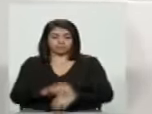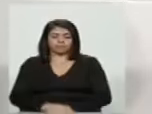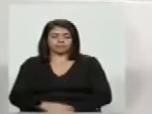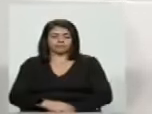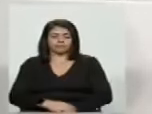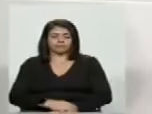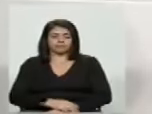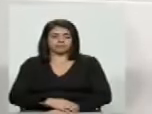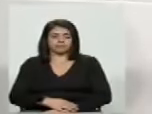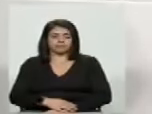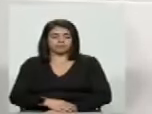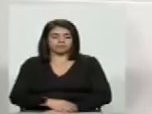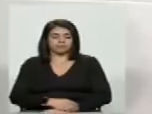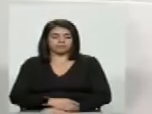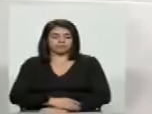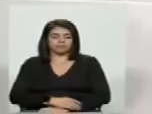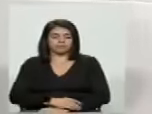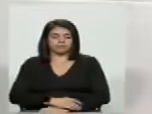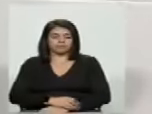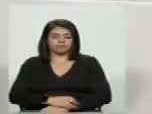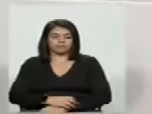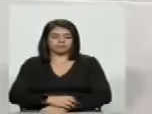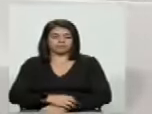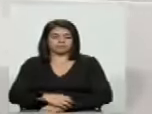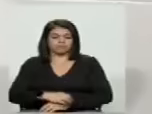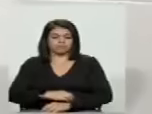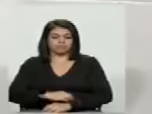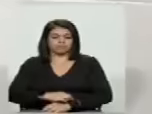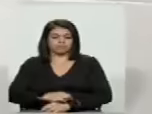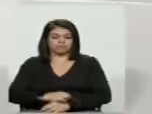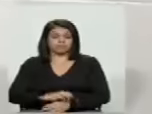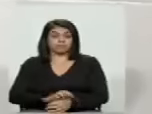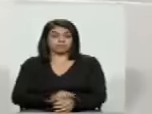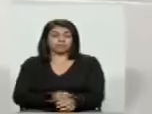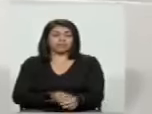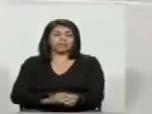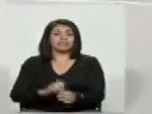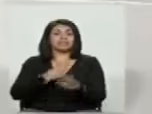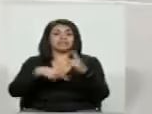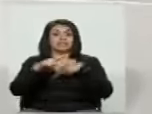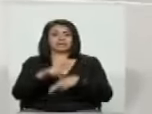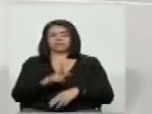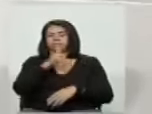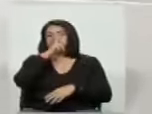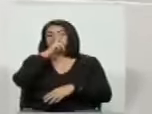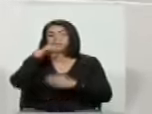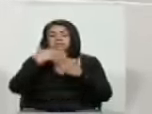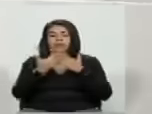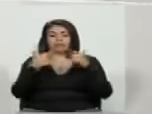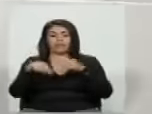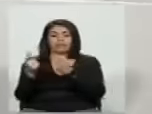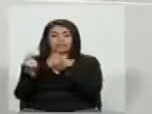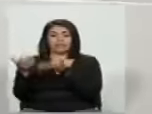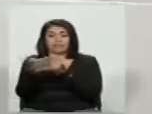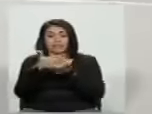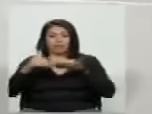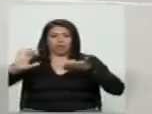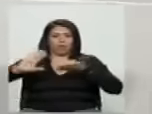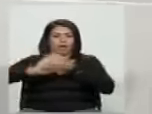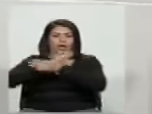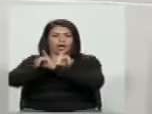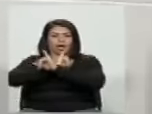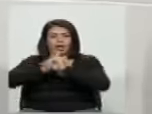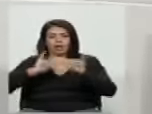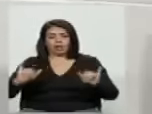Es decir, es tal el nivel de barbarie que hasta con el capitalismo está acabando